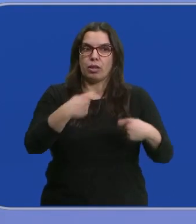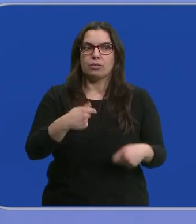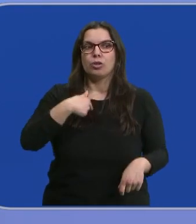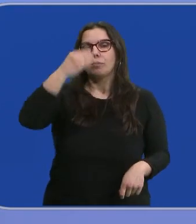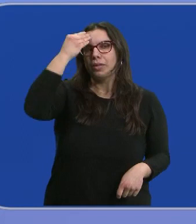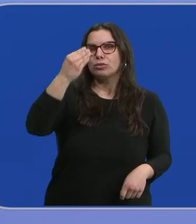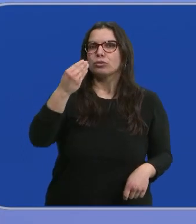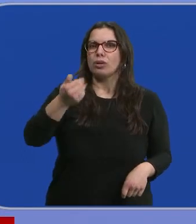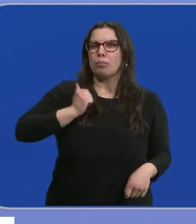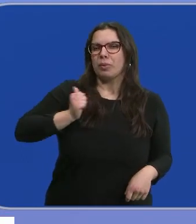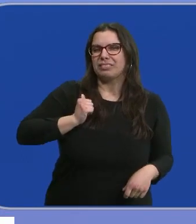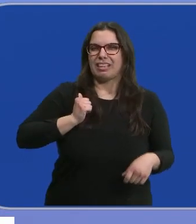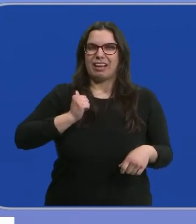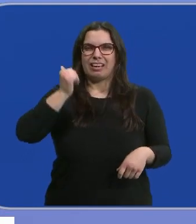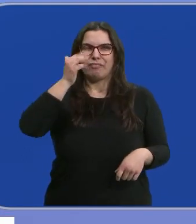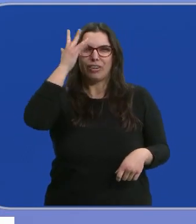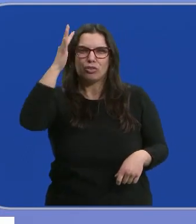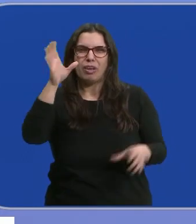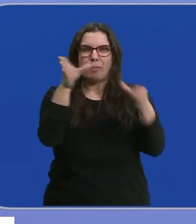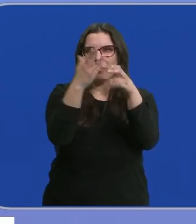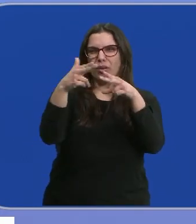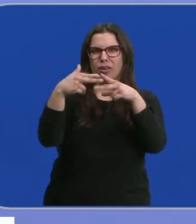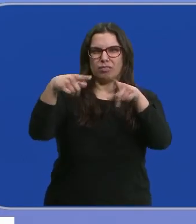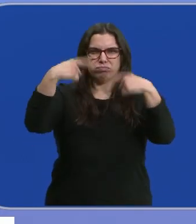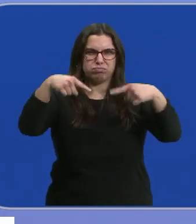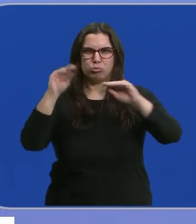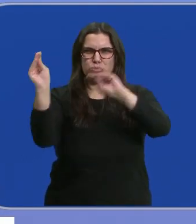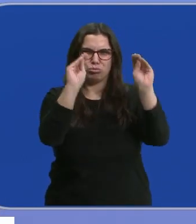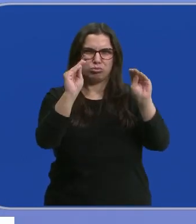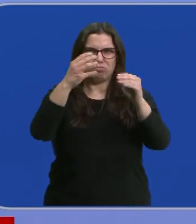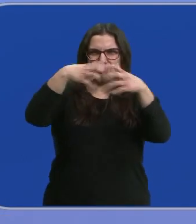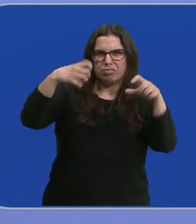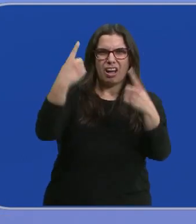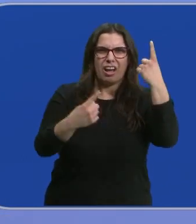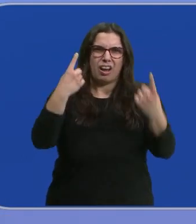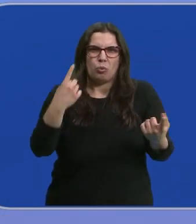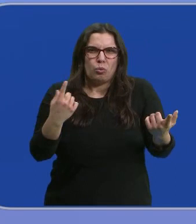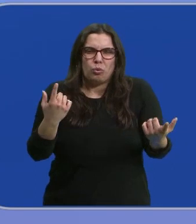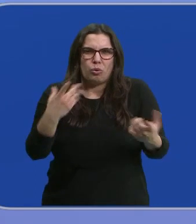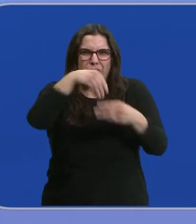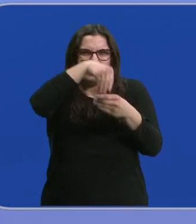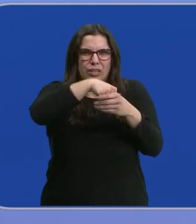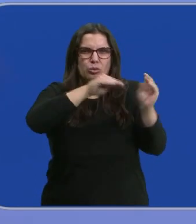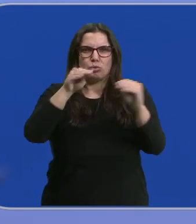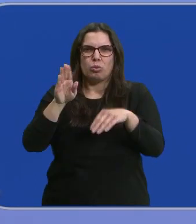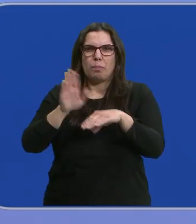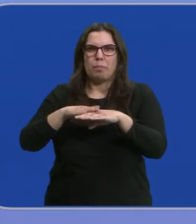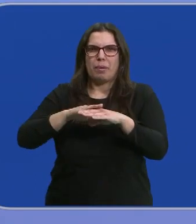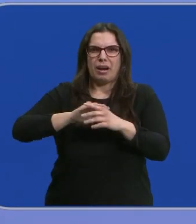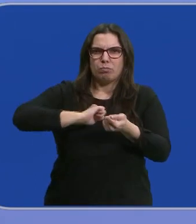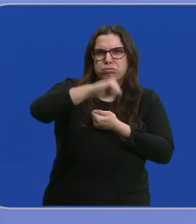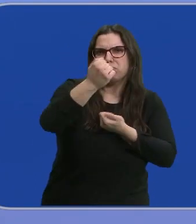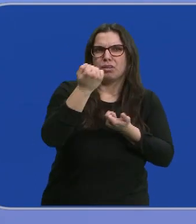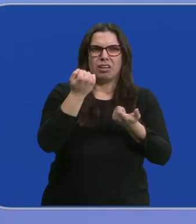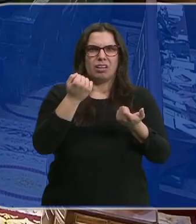bueno utilizar cuestiones partidistas de riñas propias, que algunas se las hacen solas, para con tal de tumbar decretos que